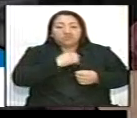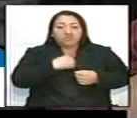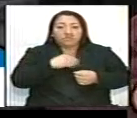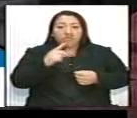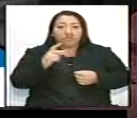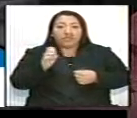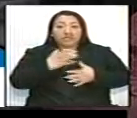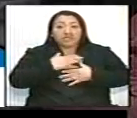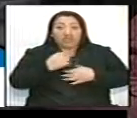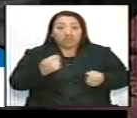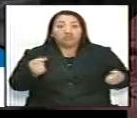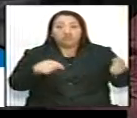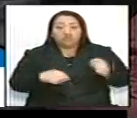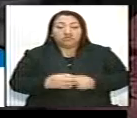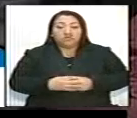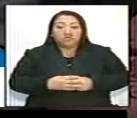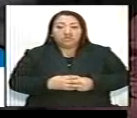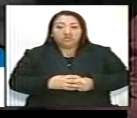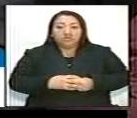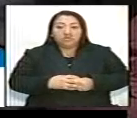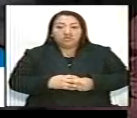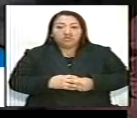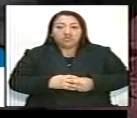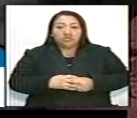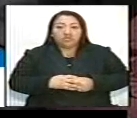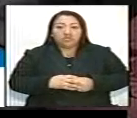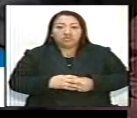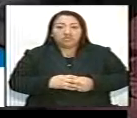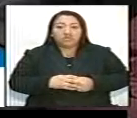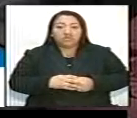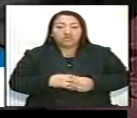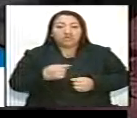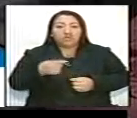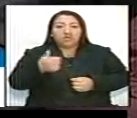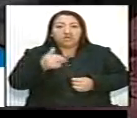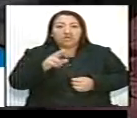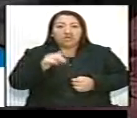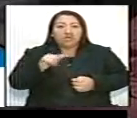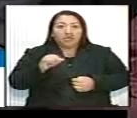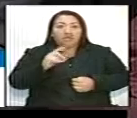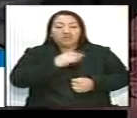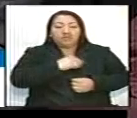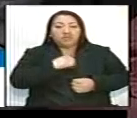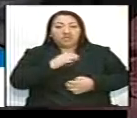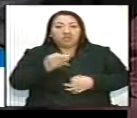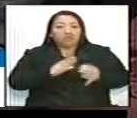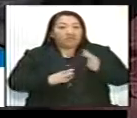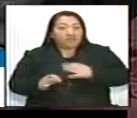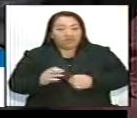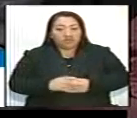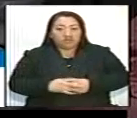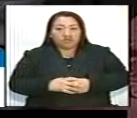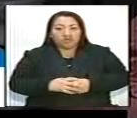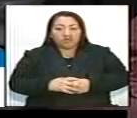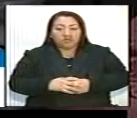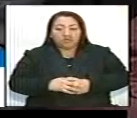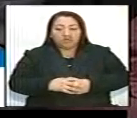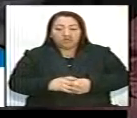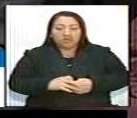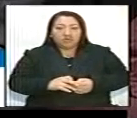de Salud y el señor Garay del Ministerio de Economía y Finanzas puedan